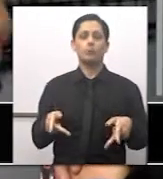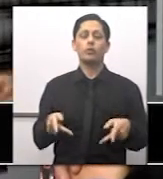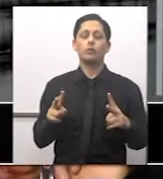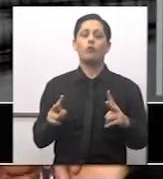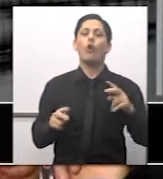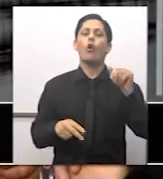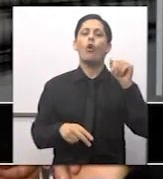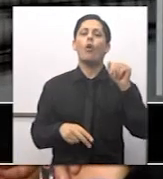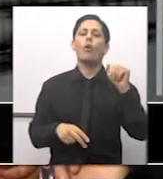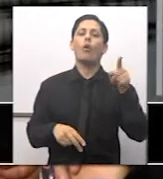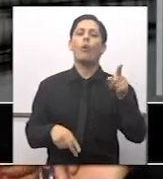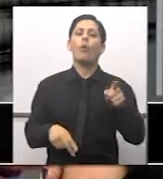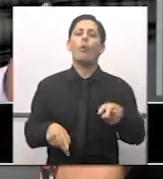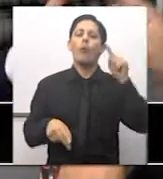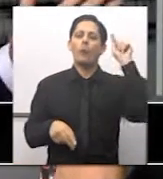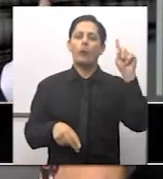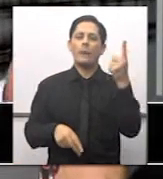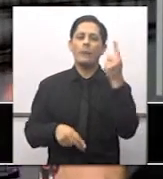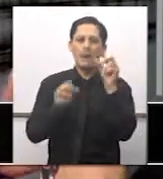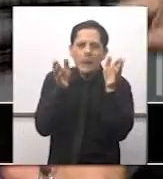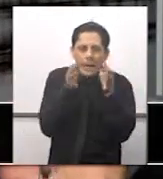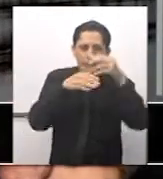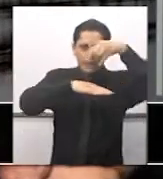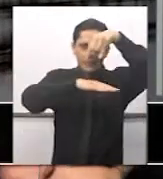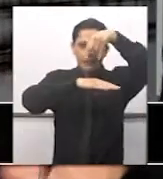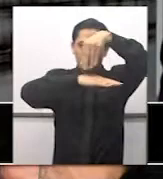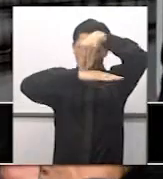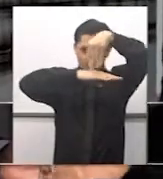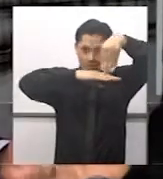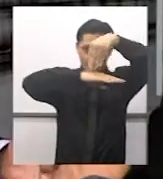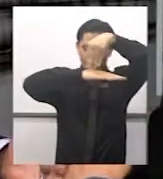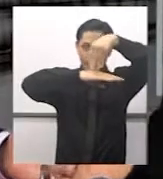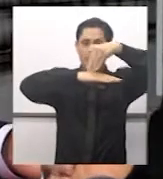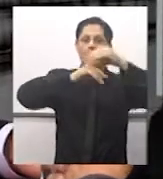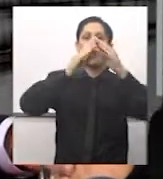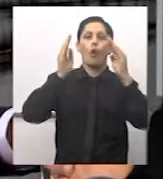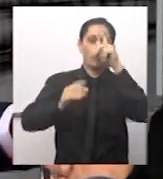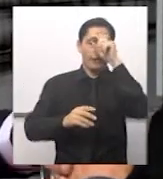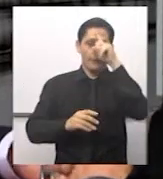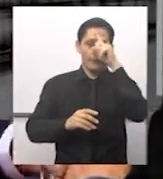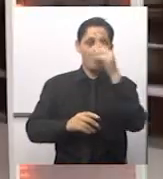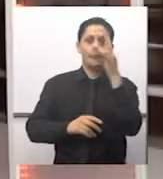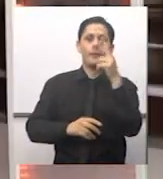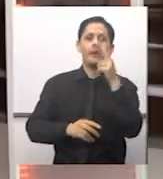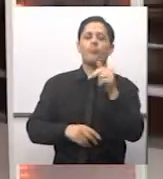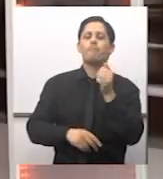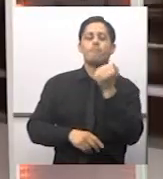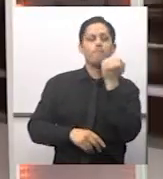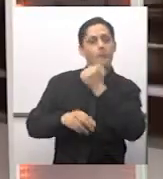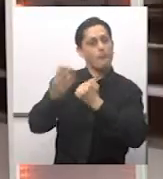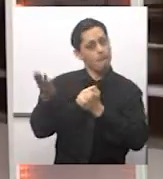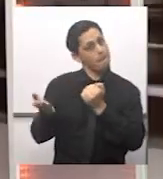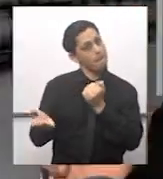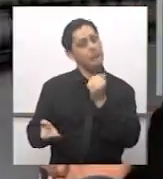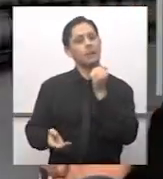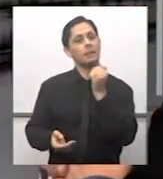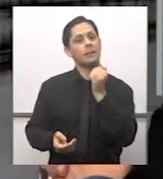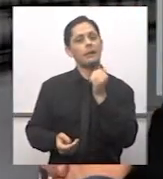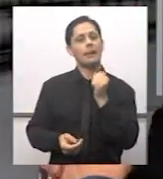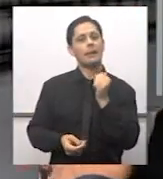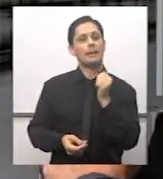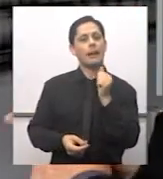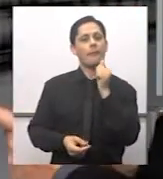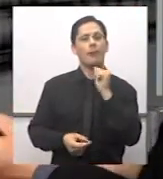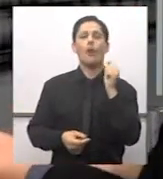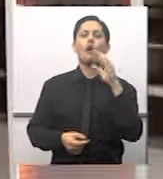Valparaíso Gustavo Frique. Carlos Van Buren. Las famosas 40 camas. Las famosas 40 camas. Usted sabe que todavía no están listas.